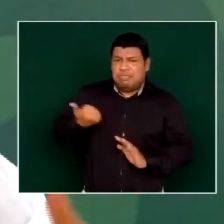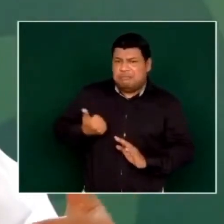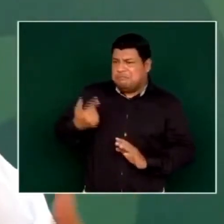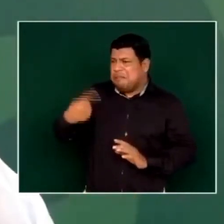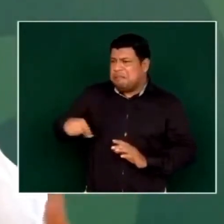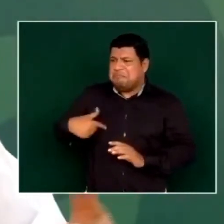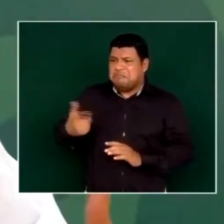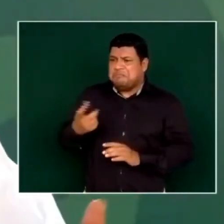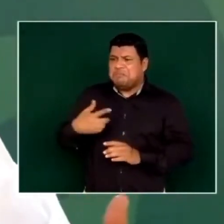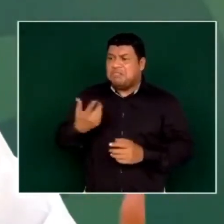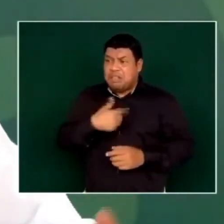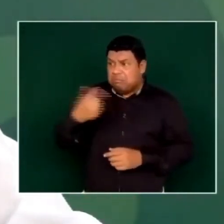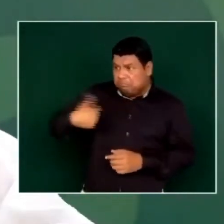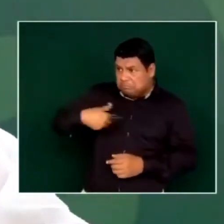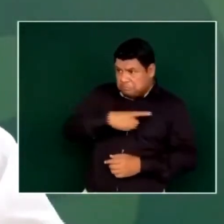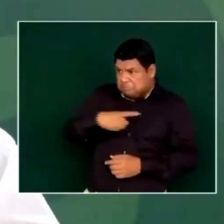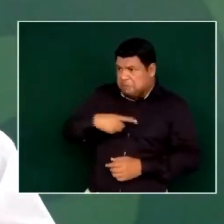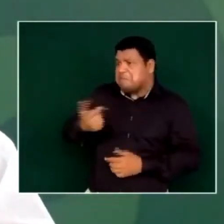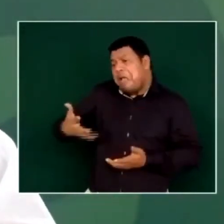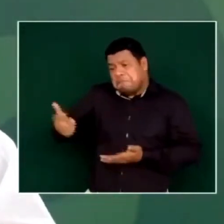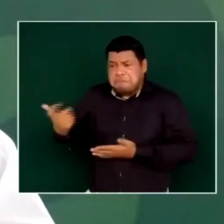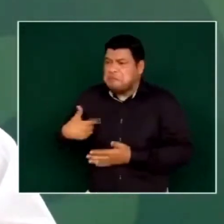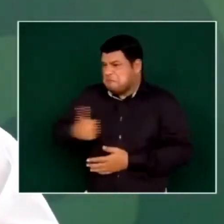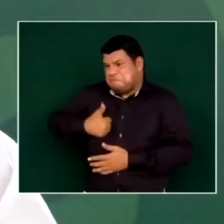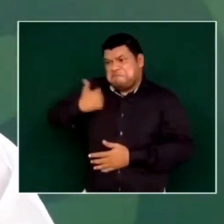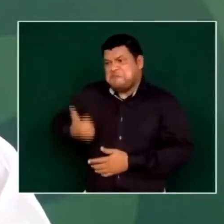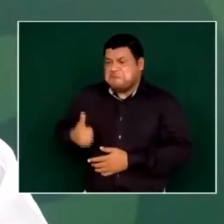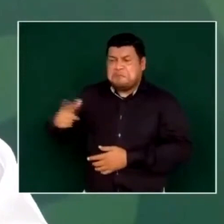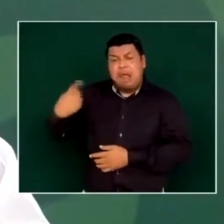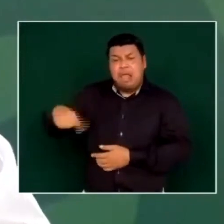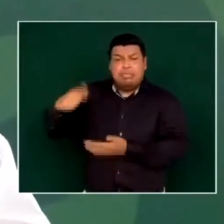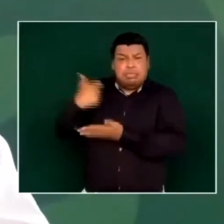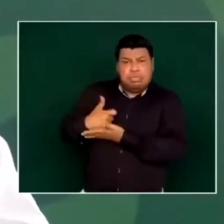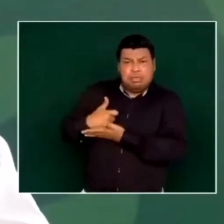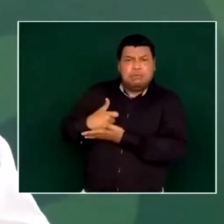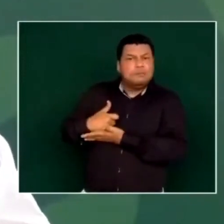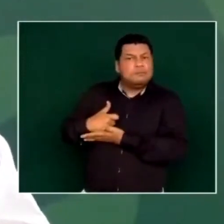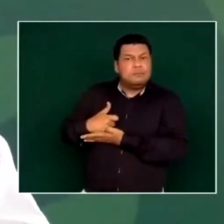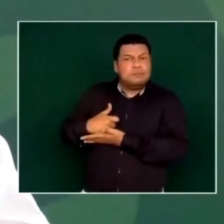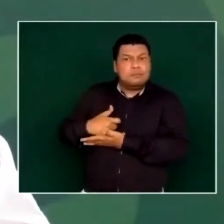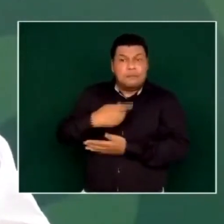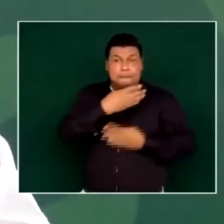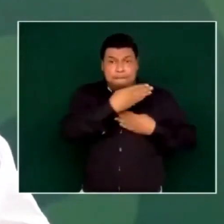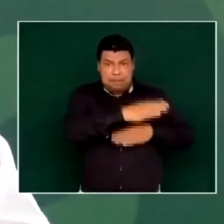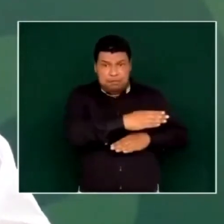apropiarse de la nómina del trabajador. Ningún banco